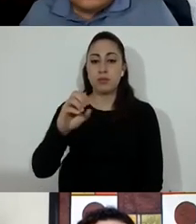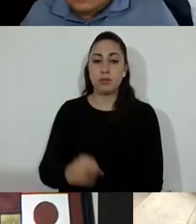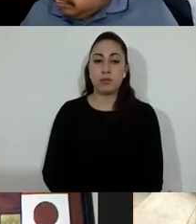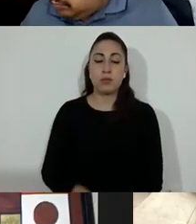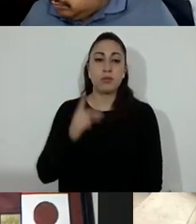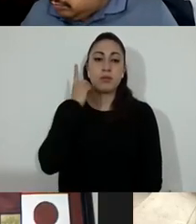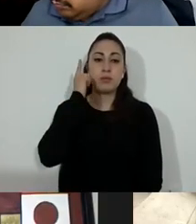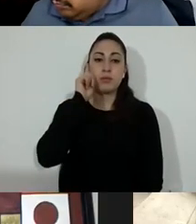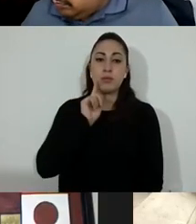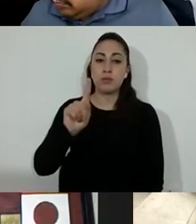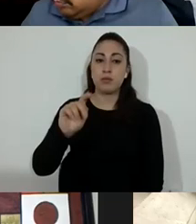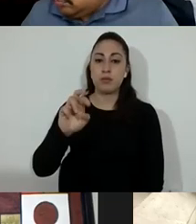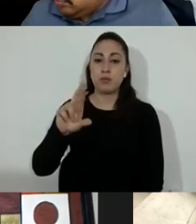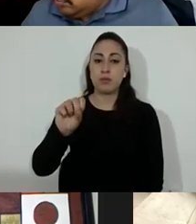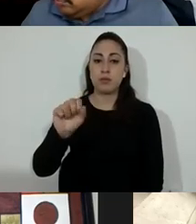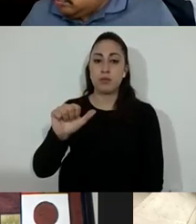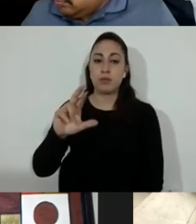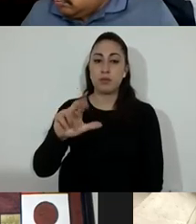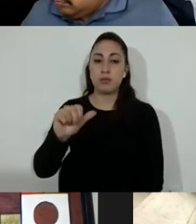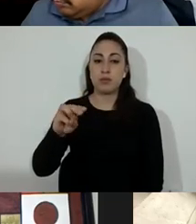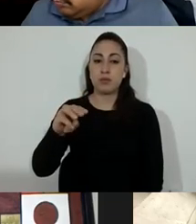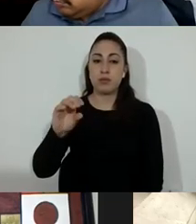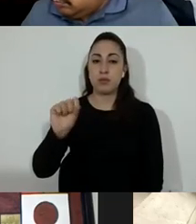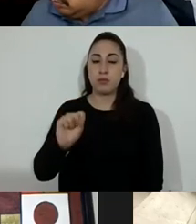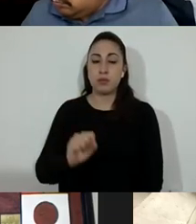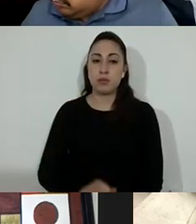Diputada Teresa Ramos Arreola.